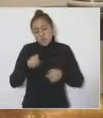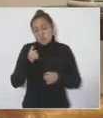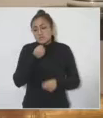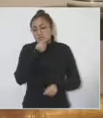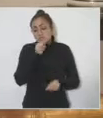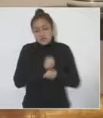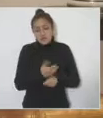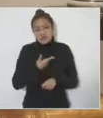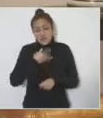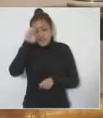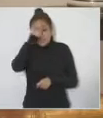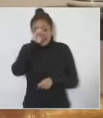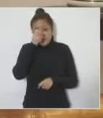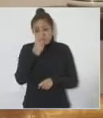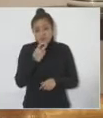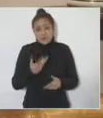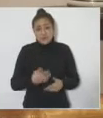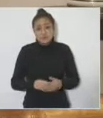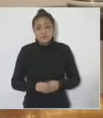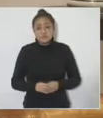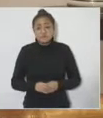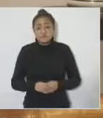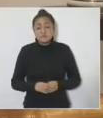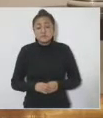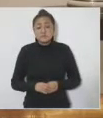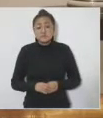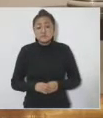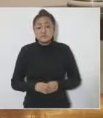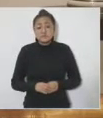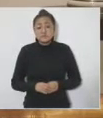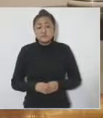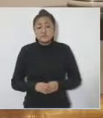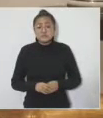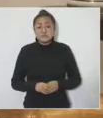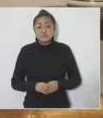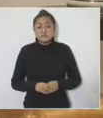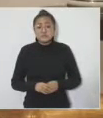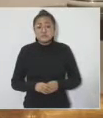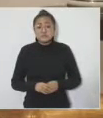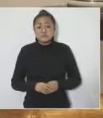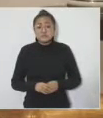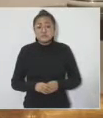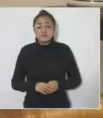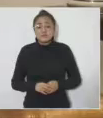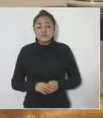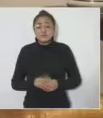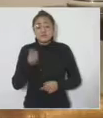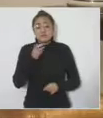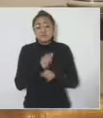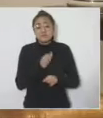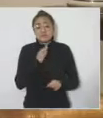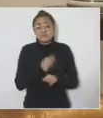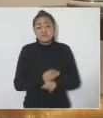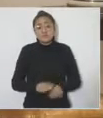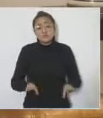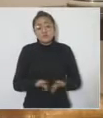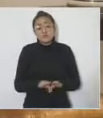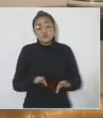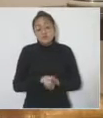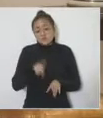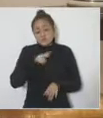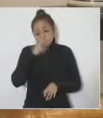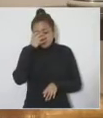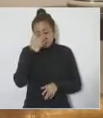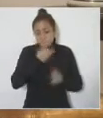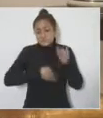tengan una opinión tengan una opinión o sea esto ofende avergüenza